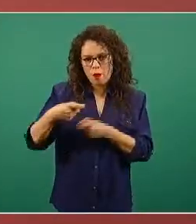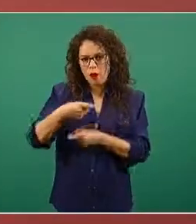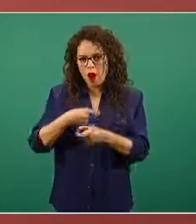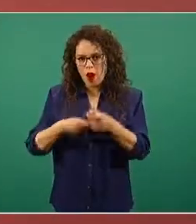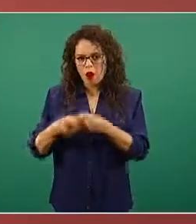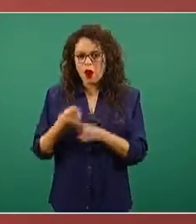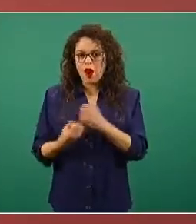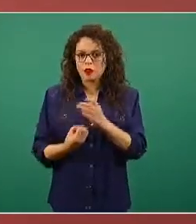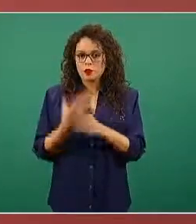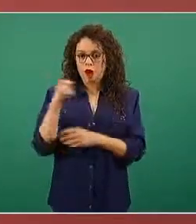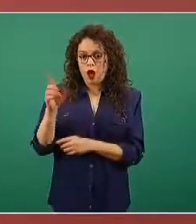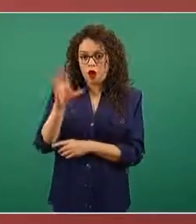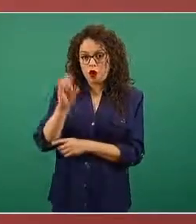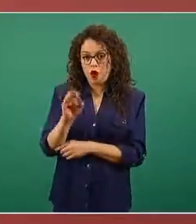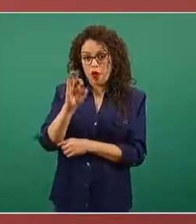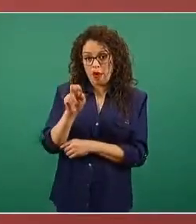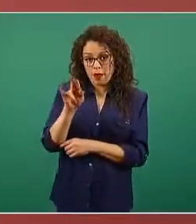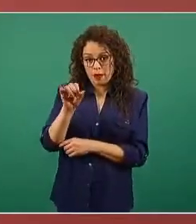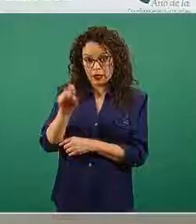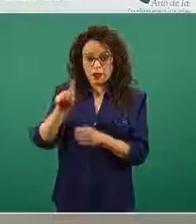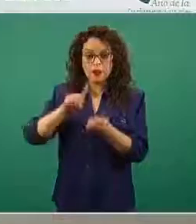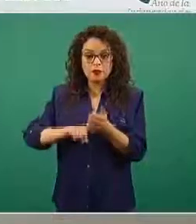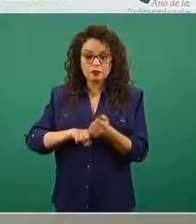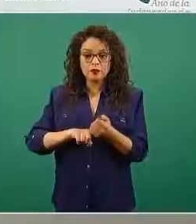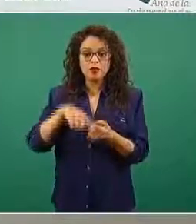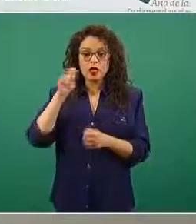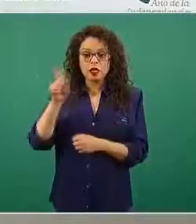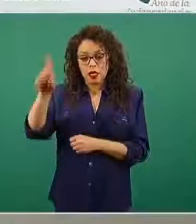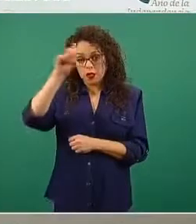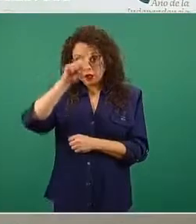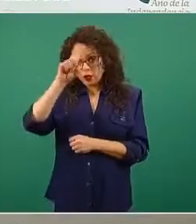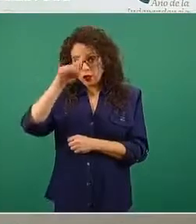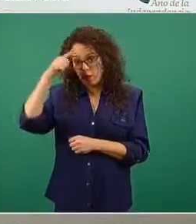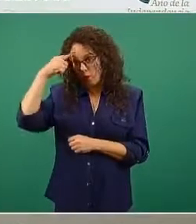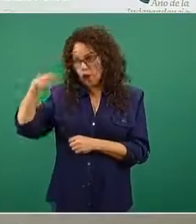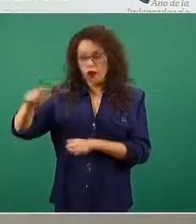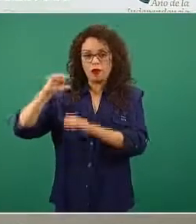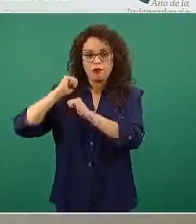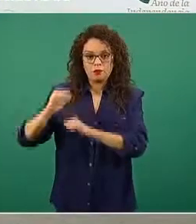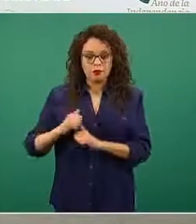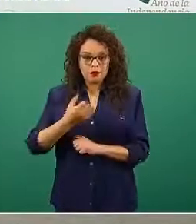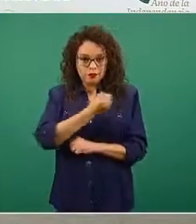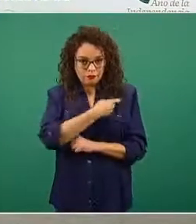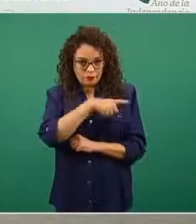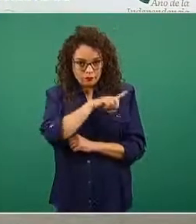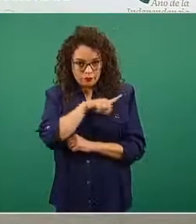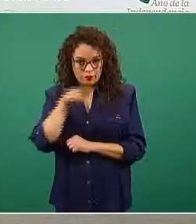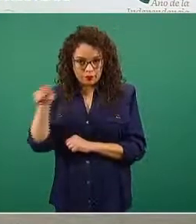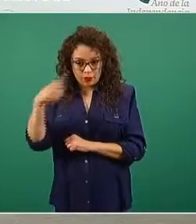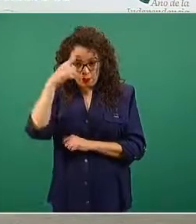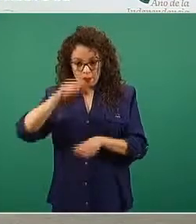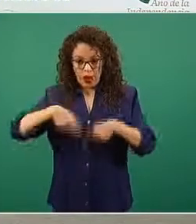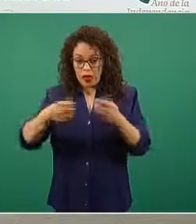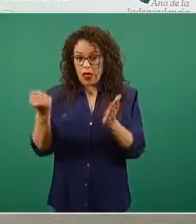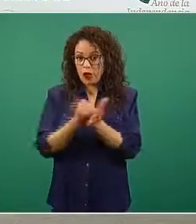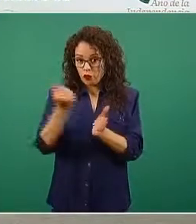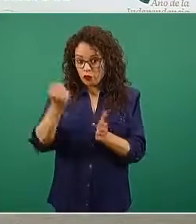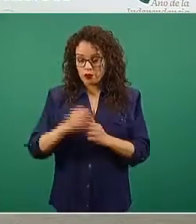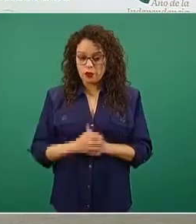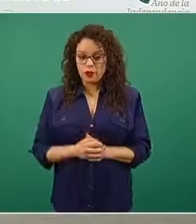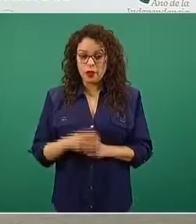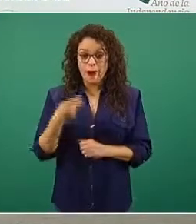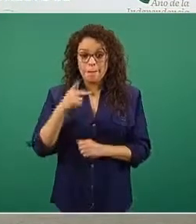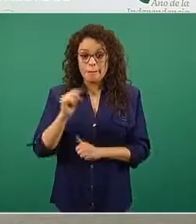un comité asesor de la Comisión de Autorización Sanitaria, la Comisión de Autorización Sanitaria. Pero la